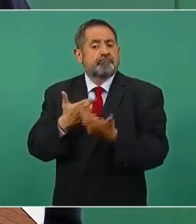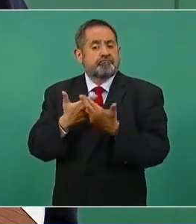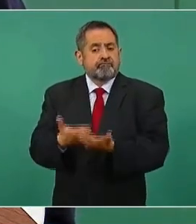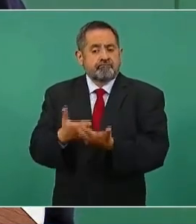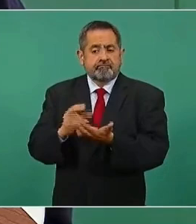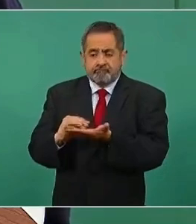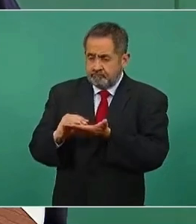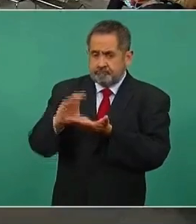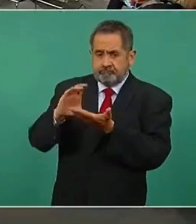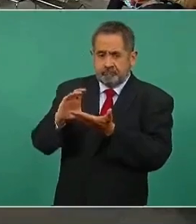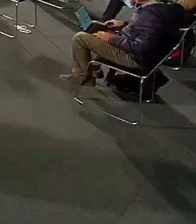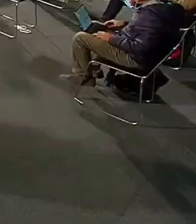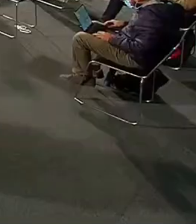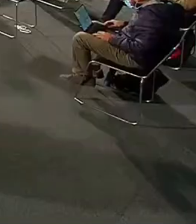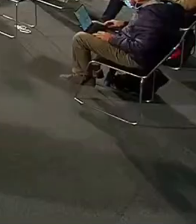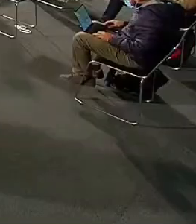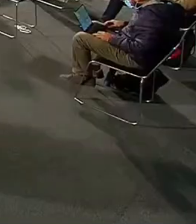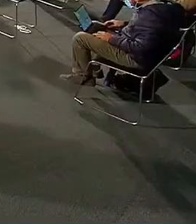Imaginen,